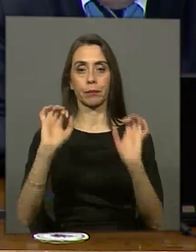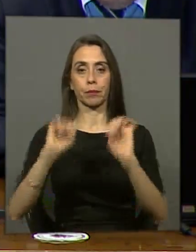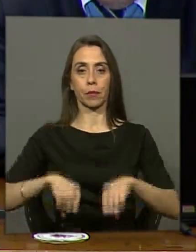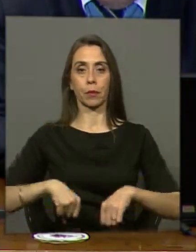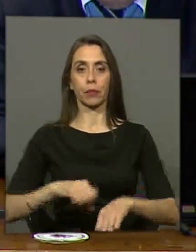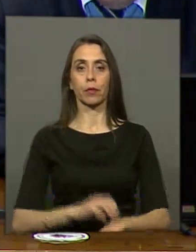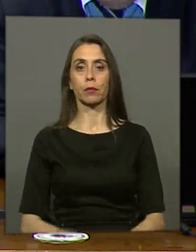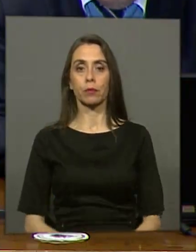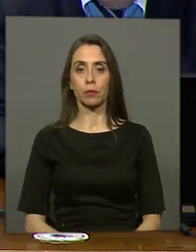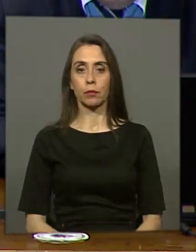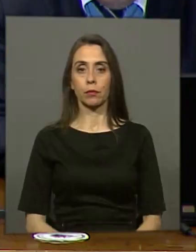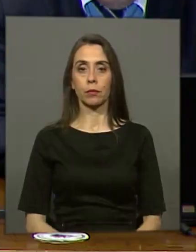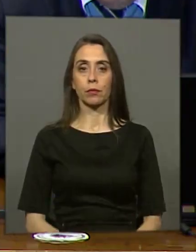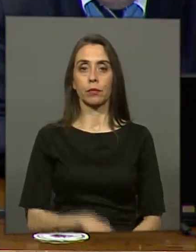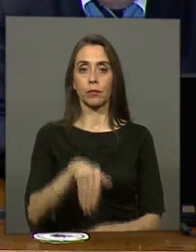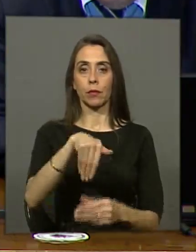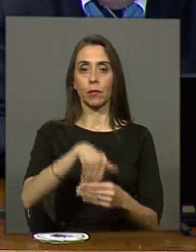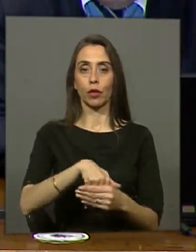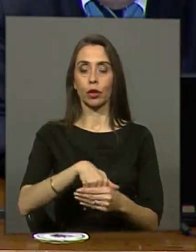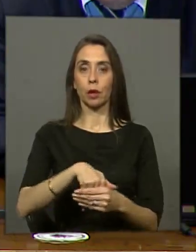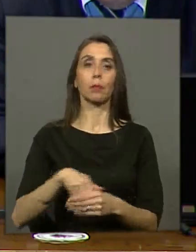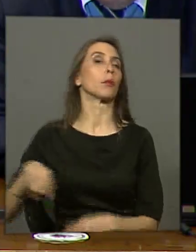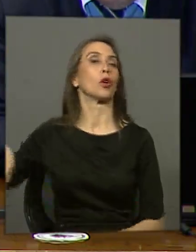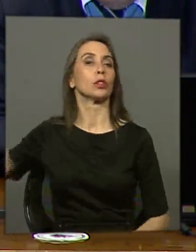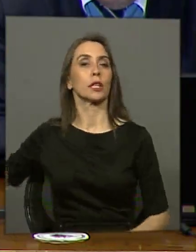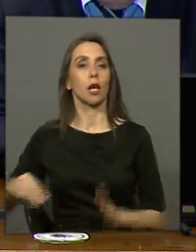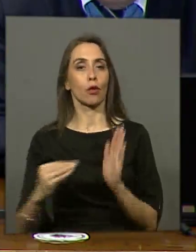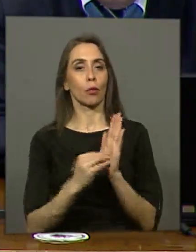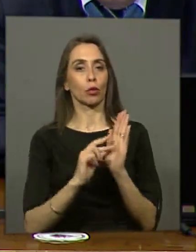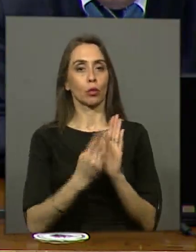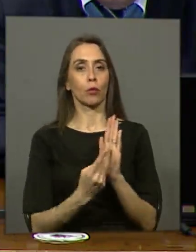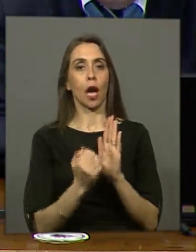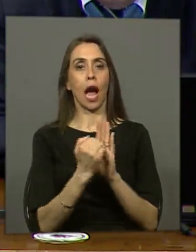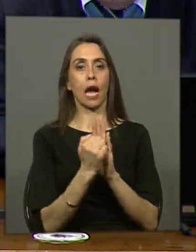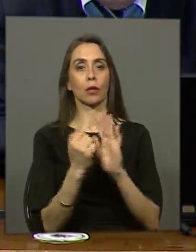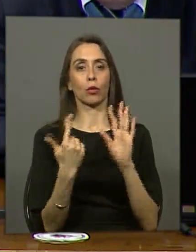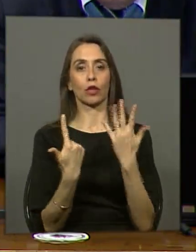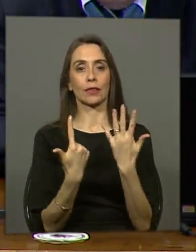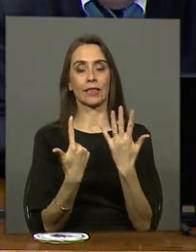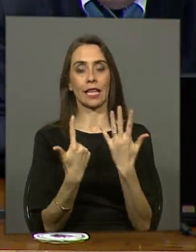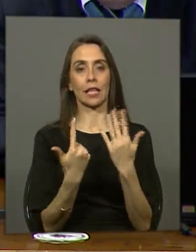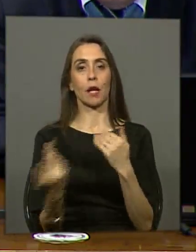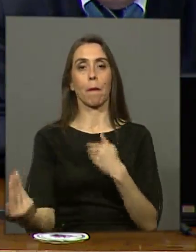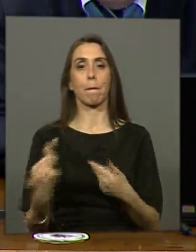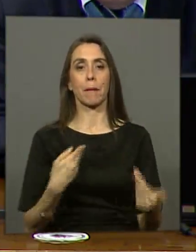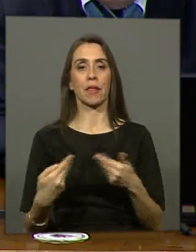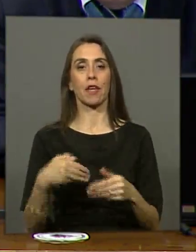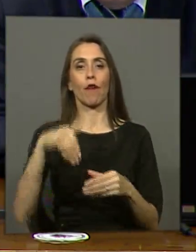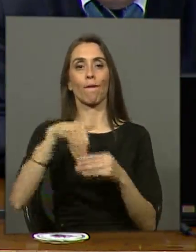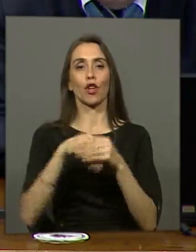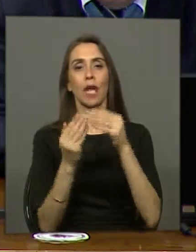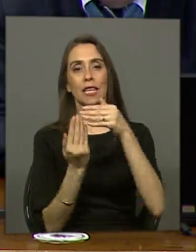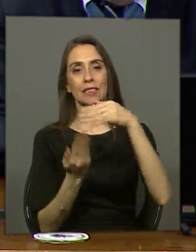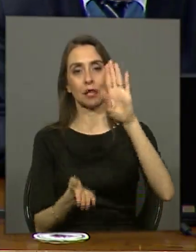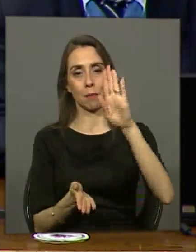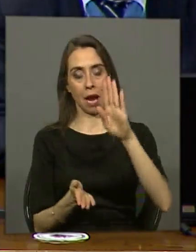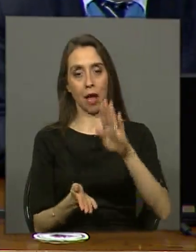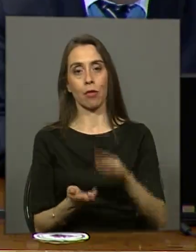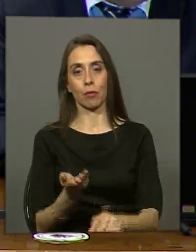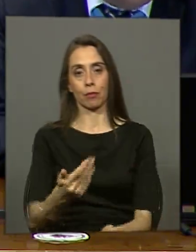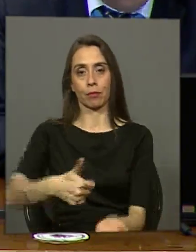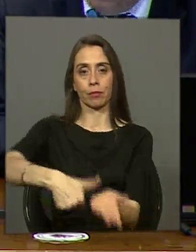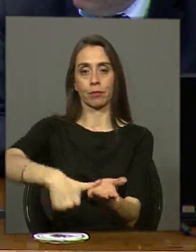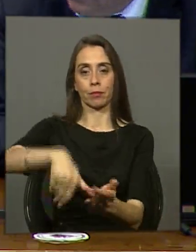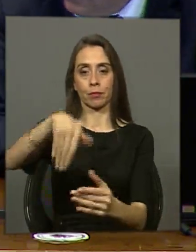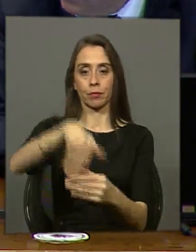en votación la enmienda introducida por el senado en el artículo 7 cuya votación separada ha sido solicitada en votación